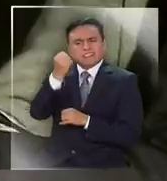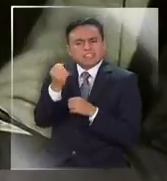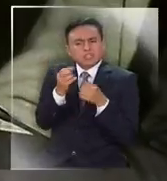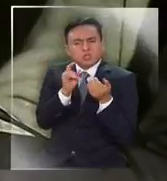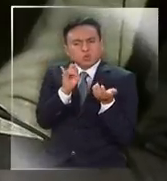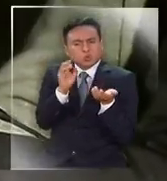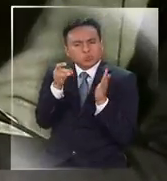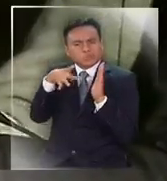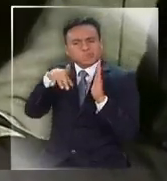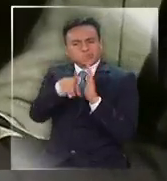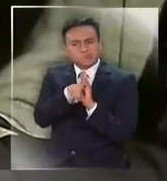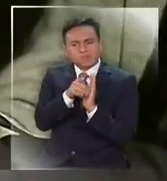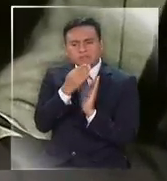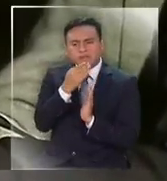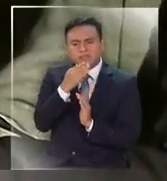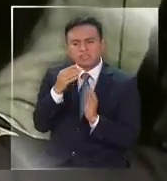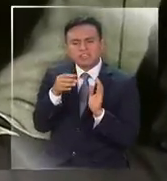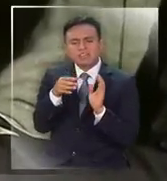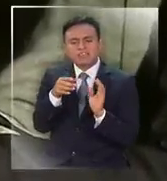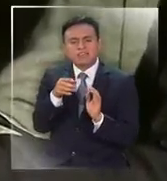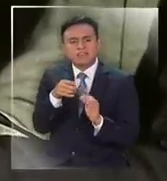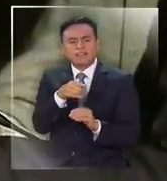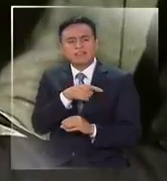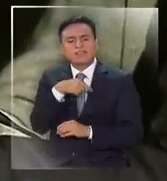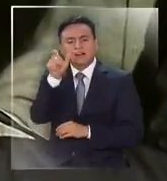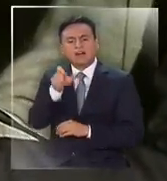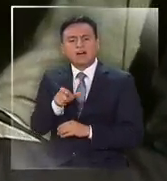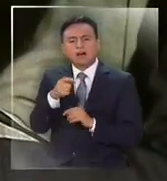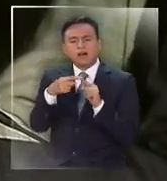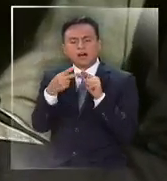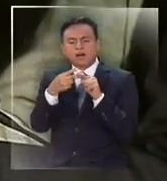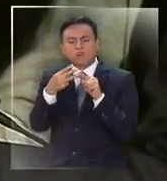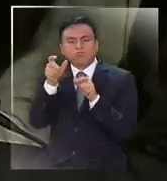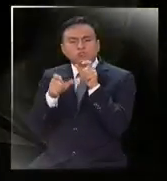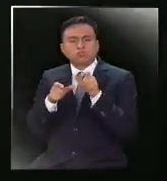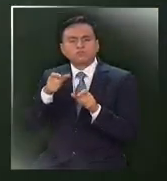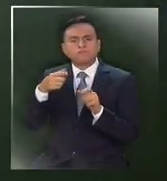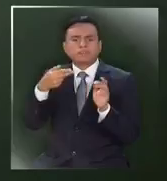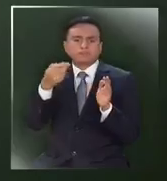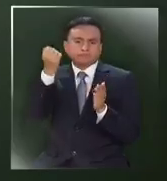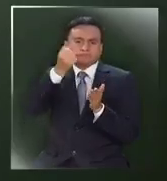la identidad del autor o los autores de este